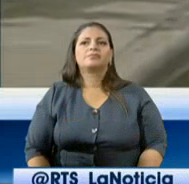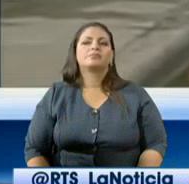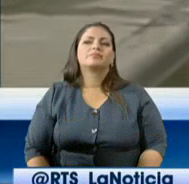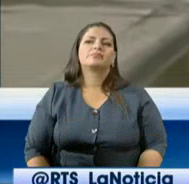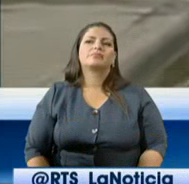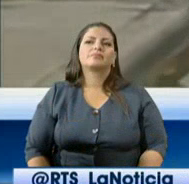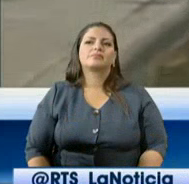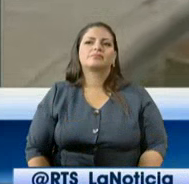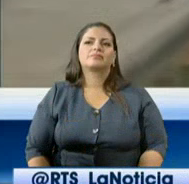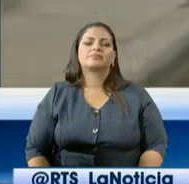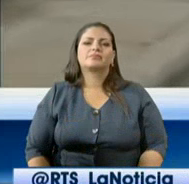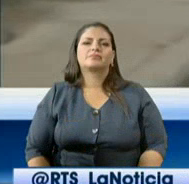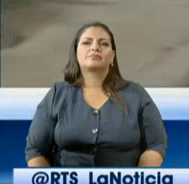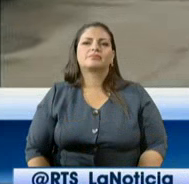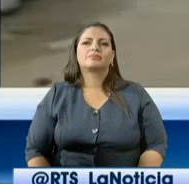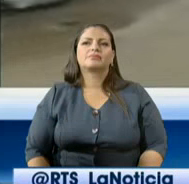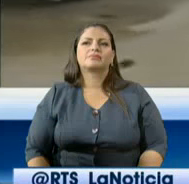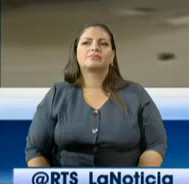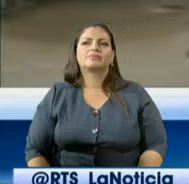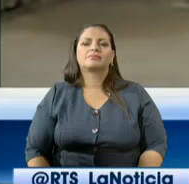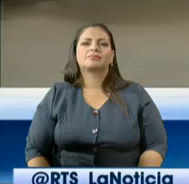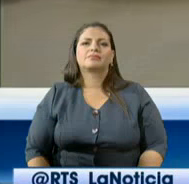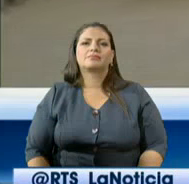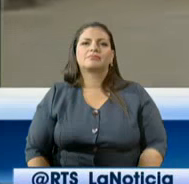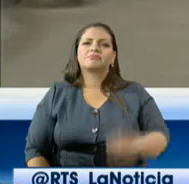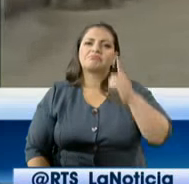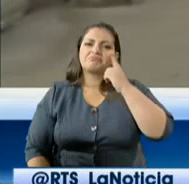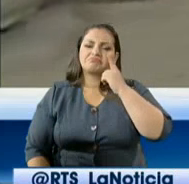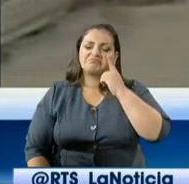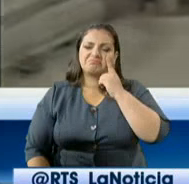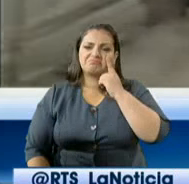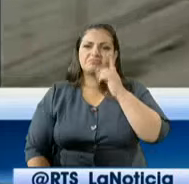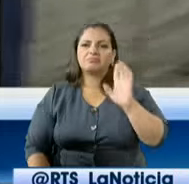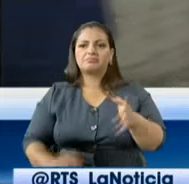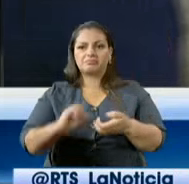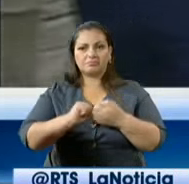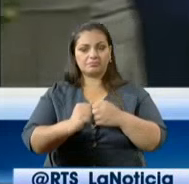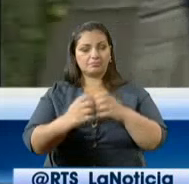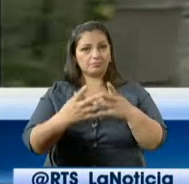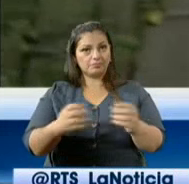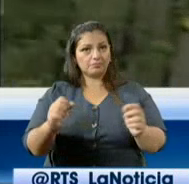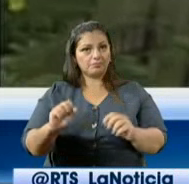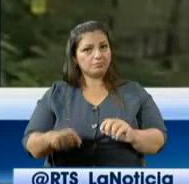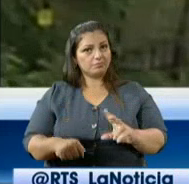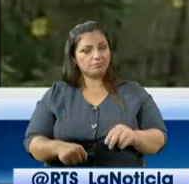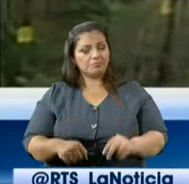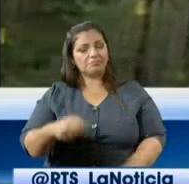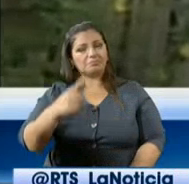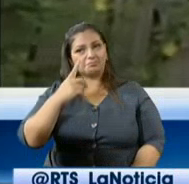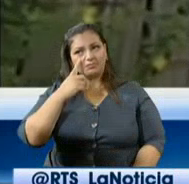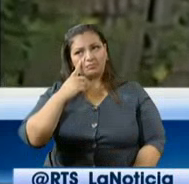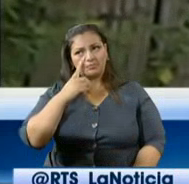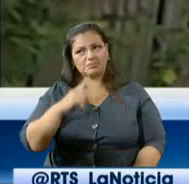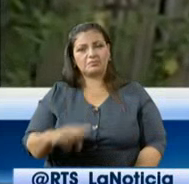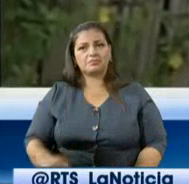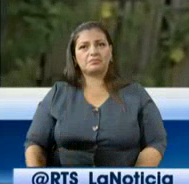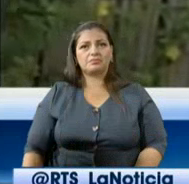esto ya se pueda solucionar, Hugo. Sobre todo me preocupa el hecho de que sí es, al parecer, un